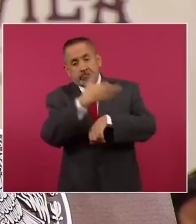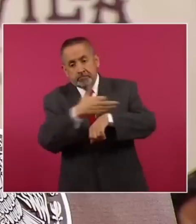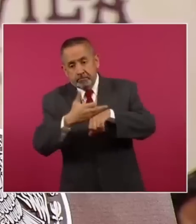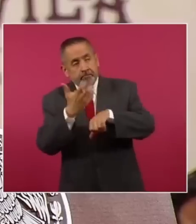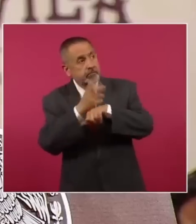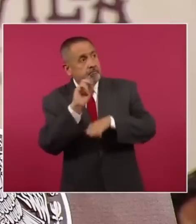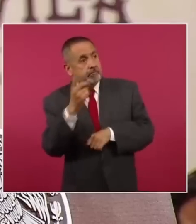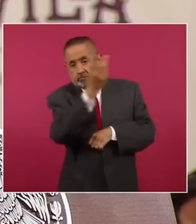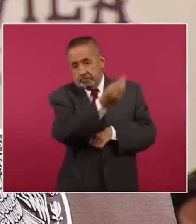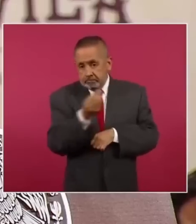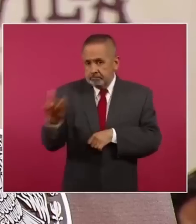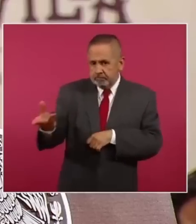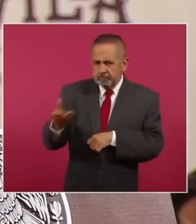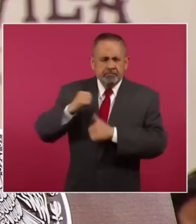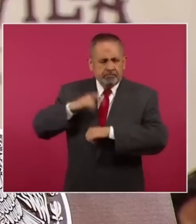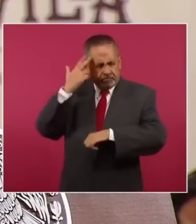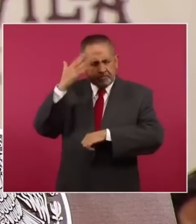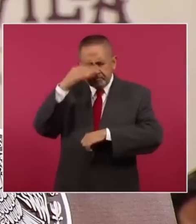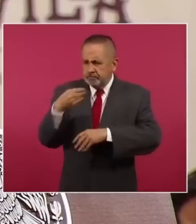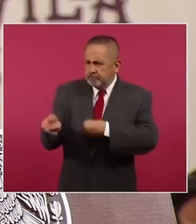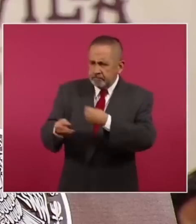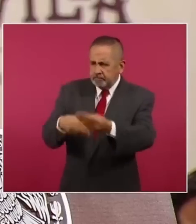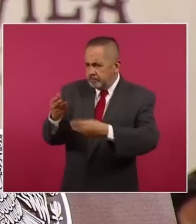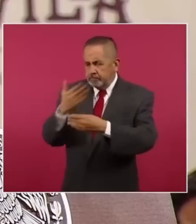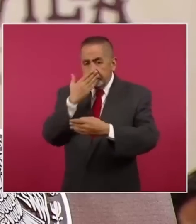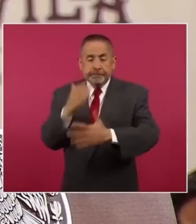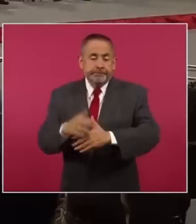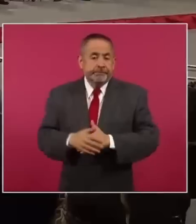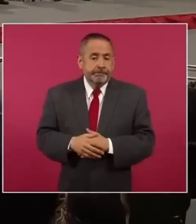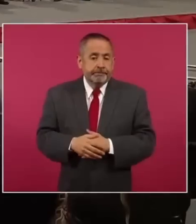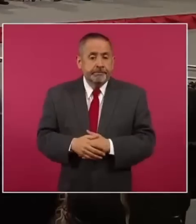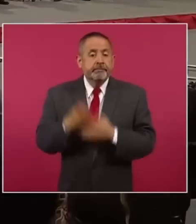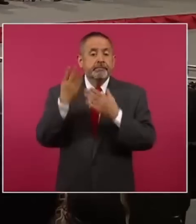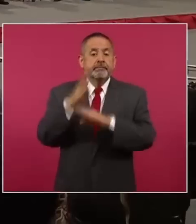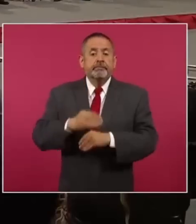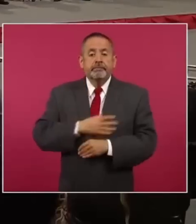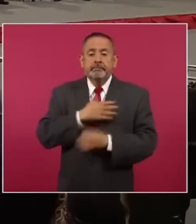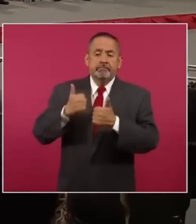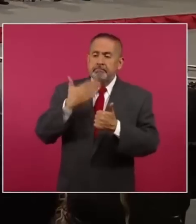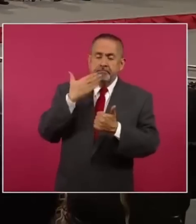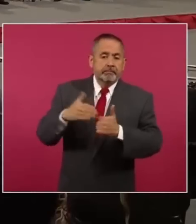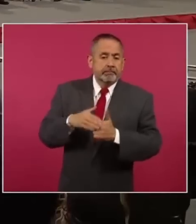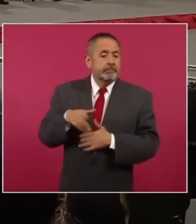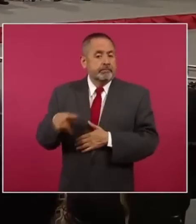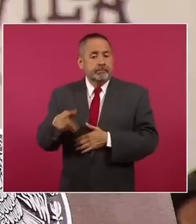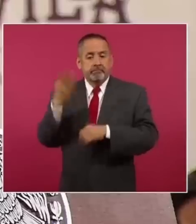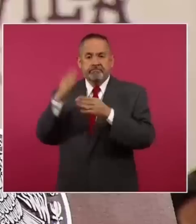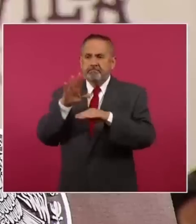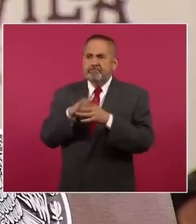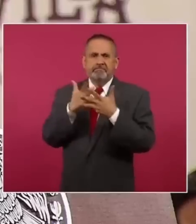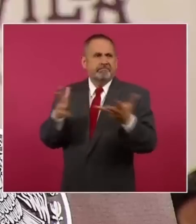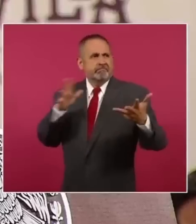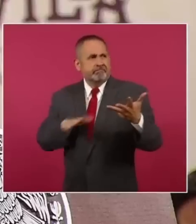familiares del extranjero, indica un comunicado del Banco del Bienestar. El Banco Social más grande de